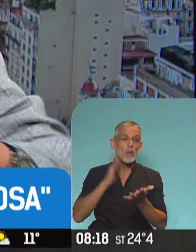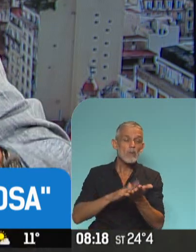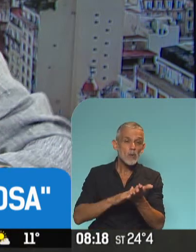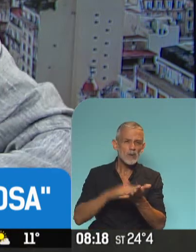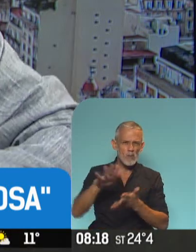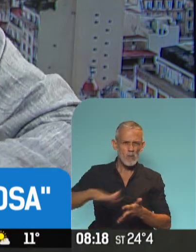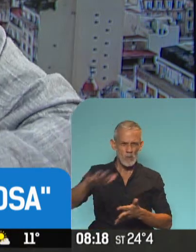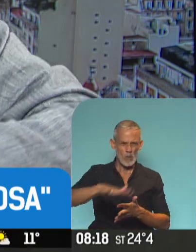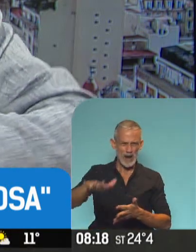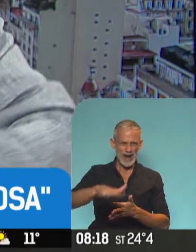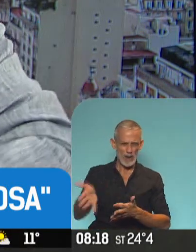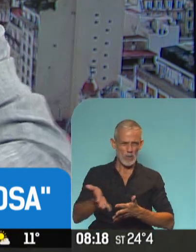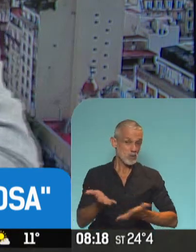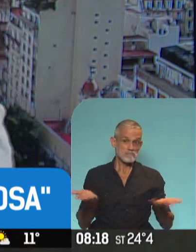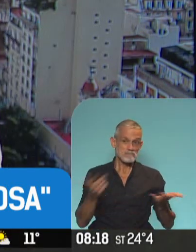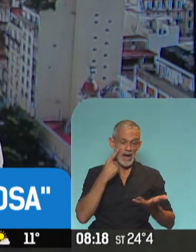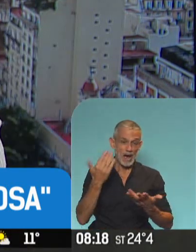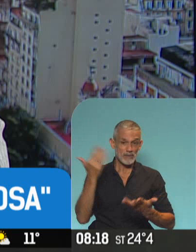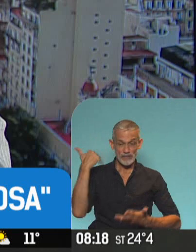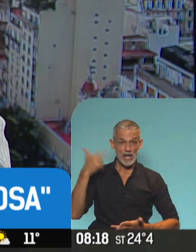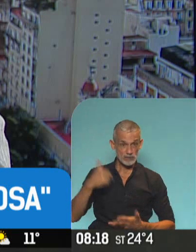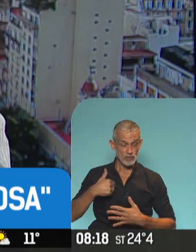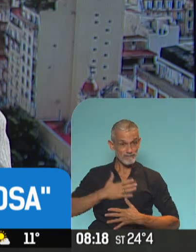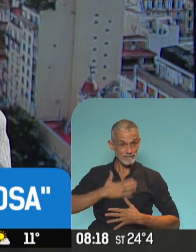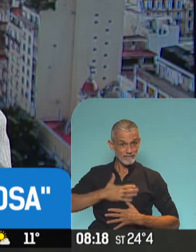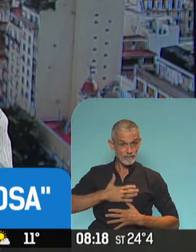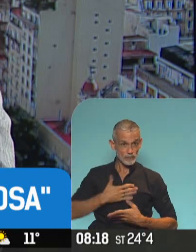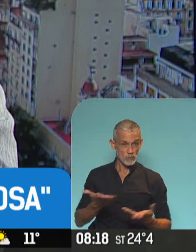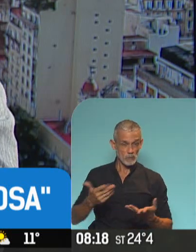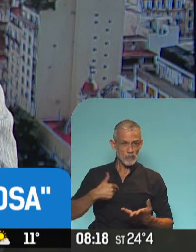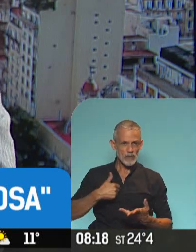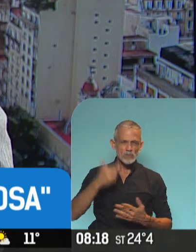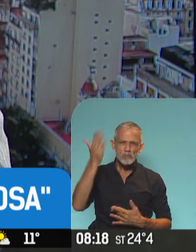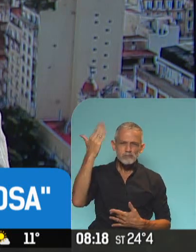Yo, la verdad, ayer me quedé muy entusiasmado con el